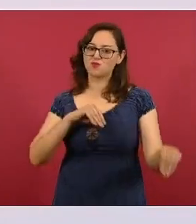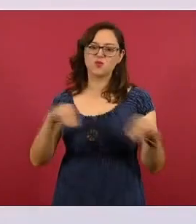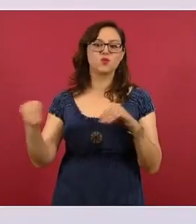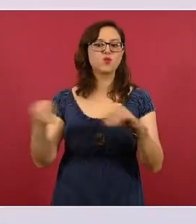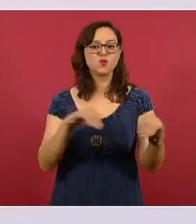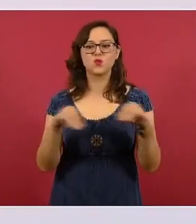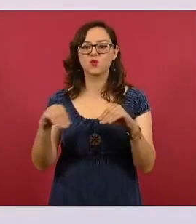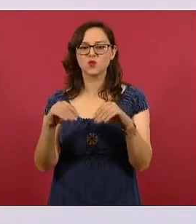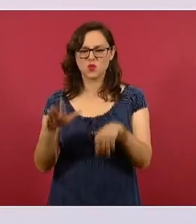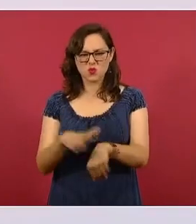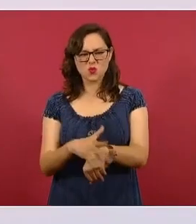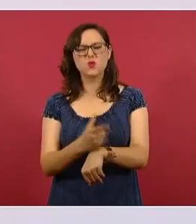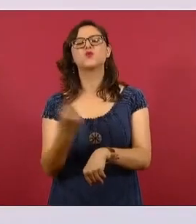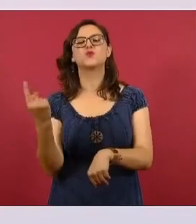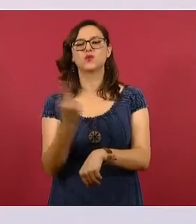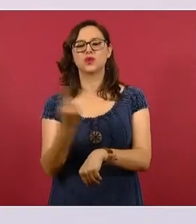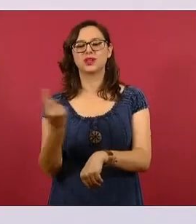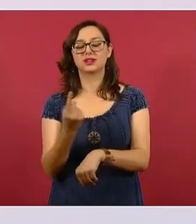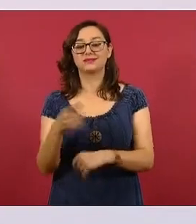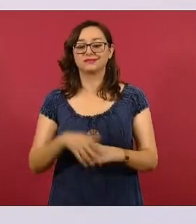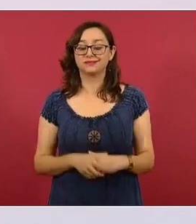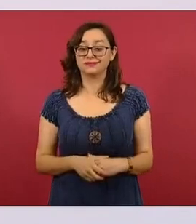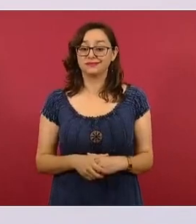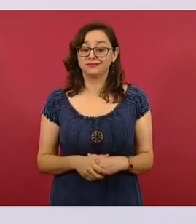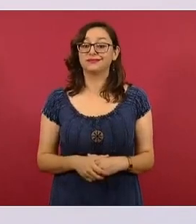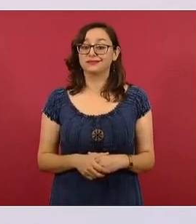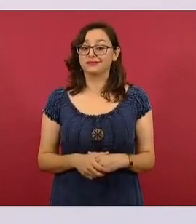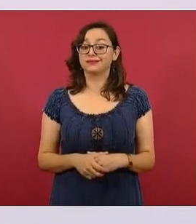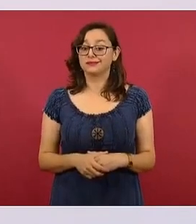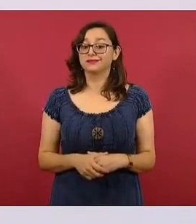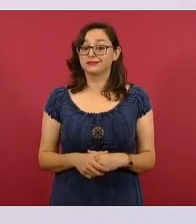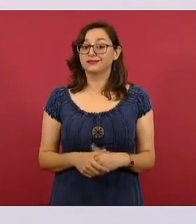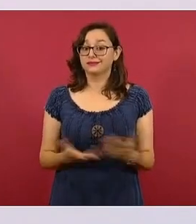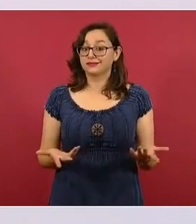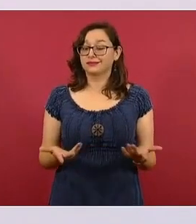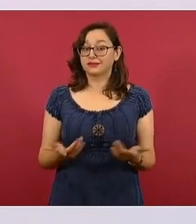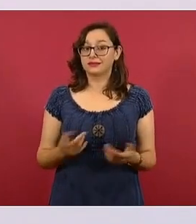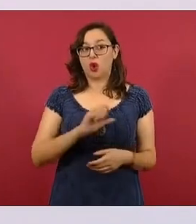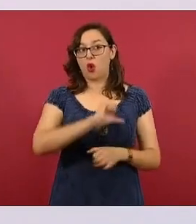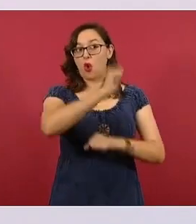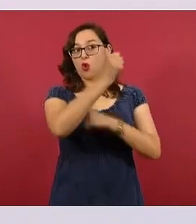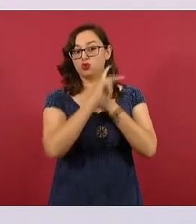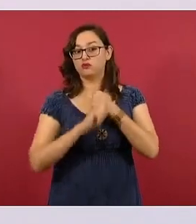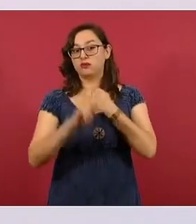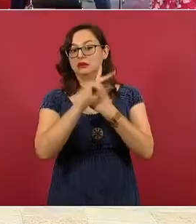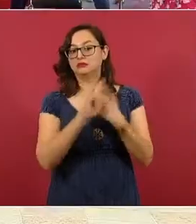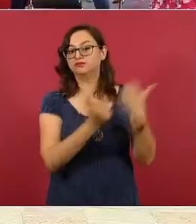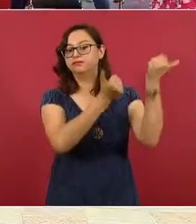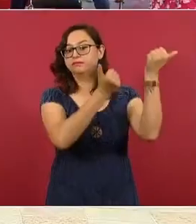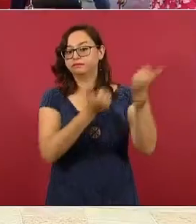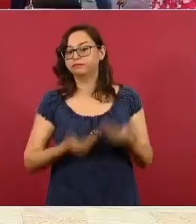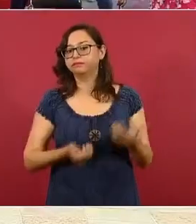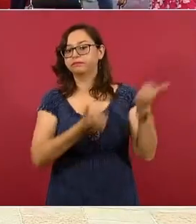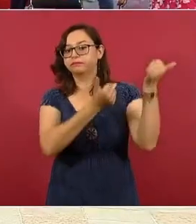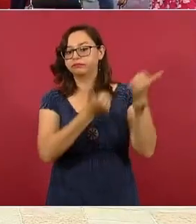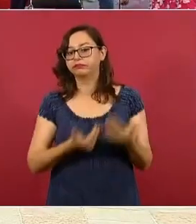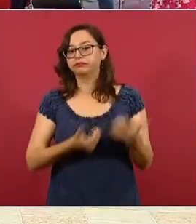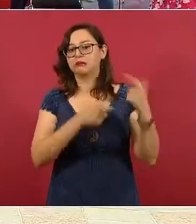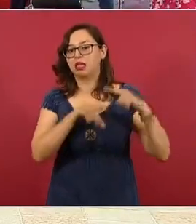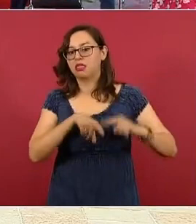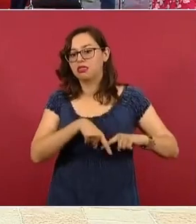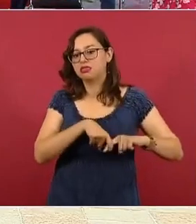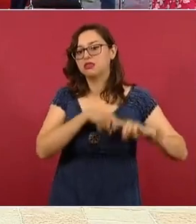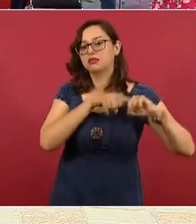Porque hace falta avanzar más en la autosuficiencia alimentaria.